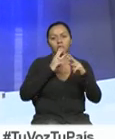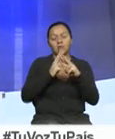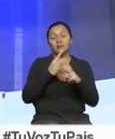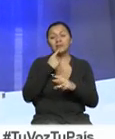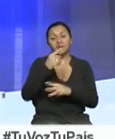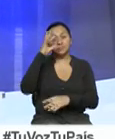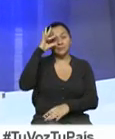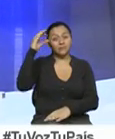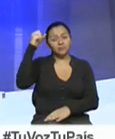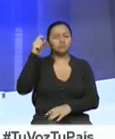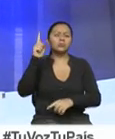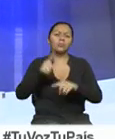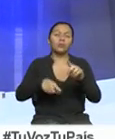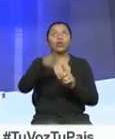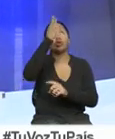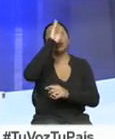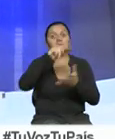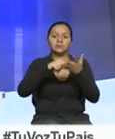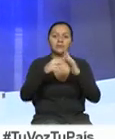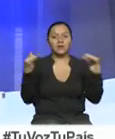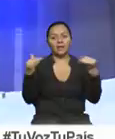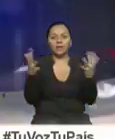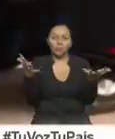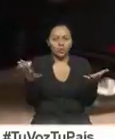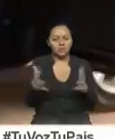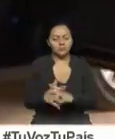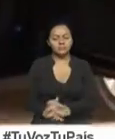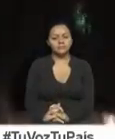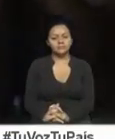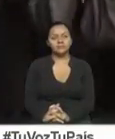sumo pontífice dijo que no existe un dios de la guerra.